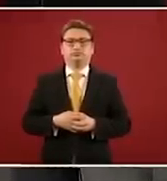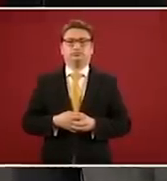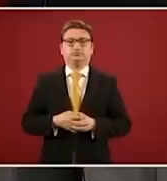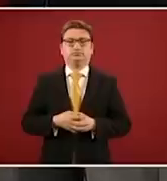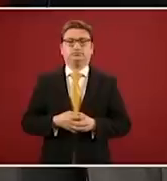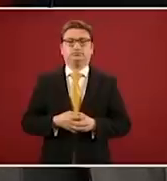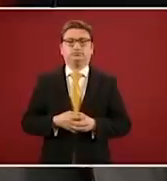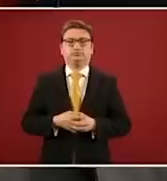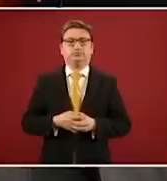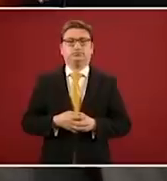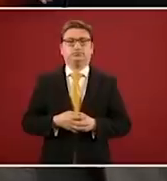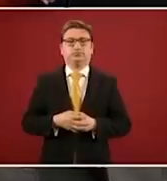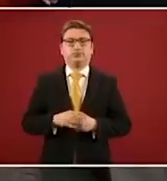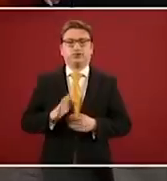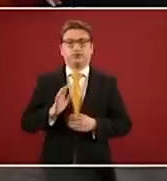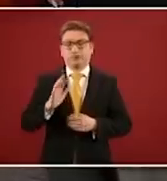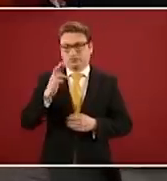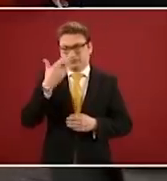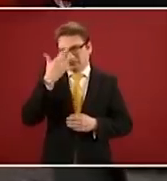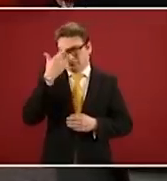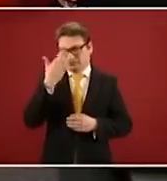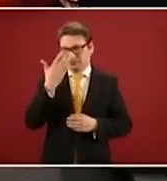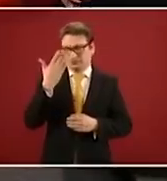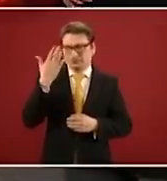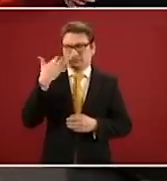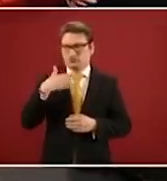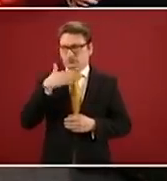no era delito grave la corrupción.